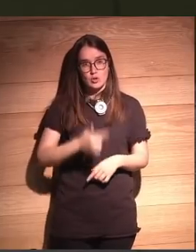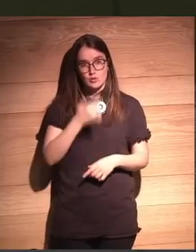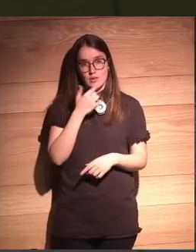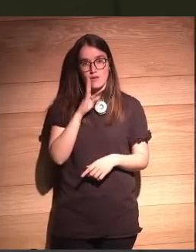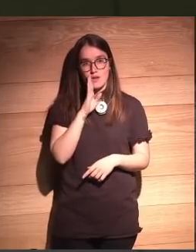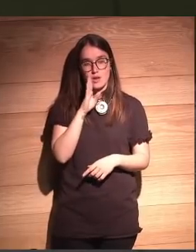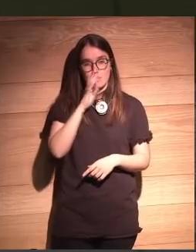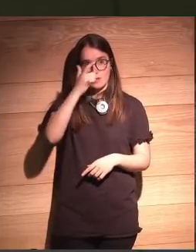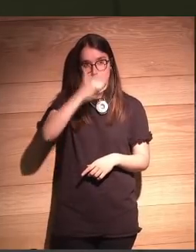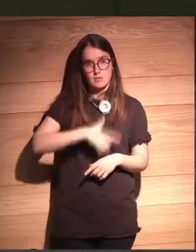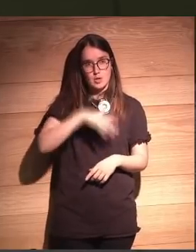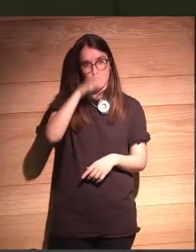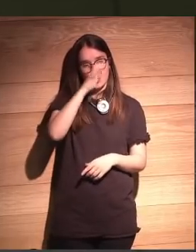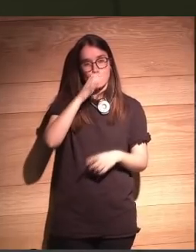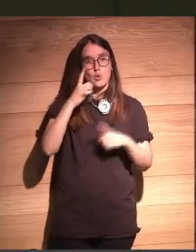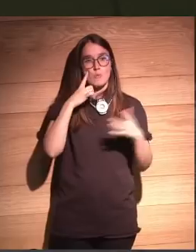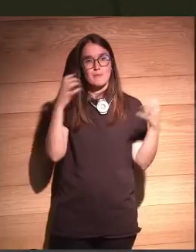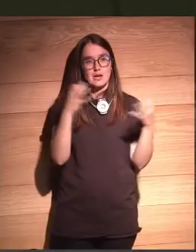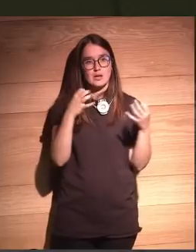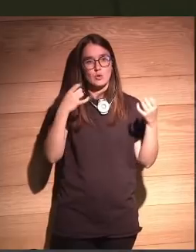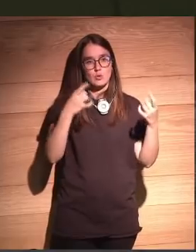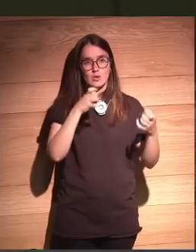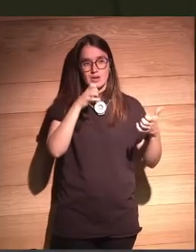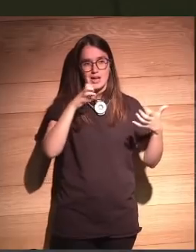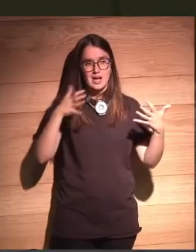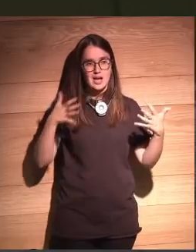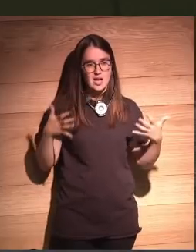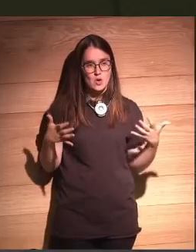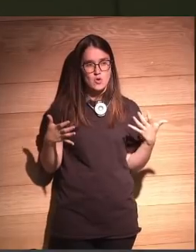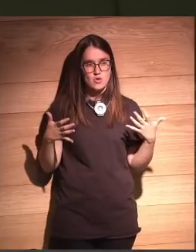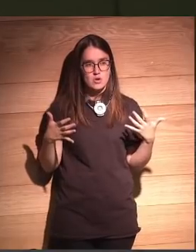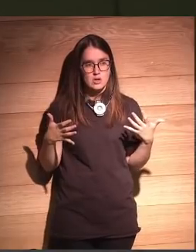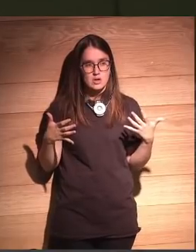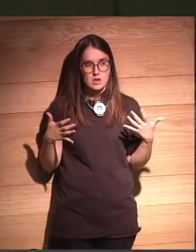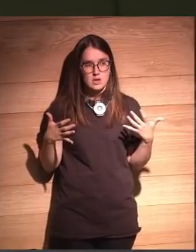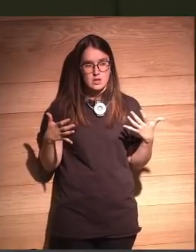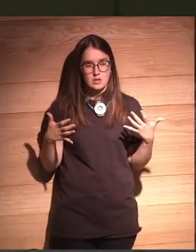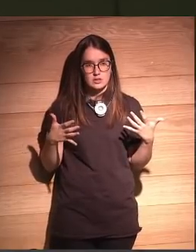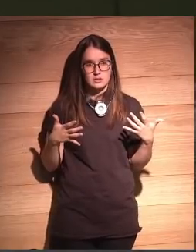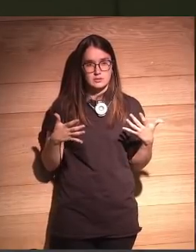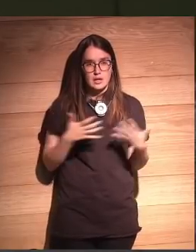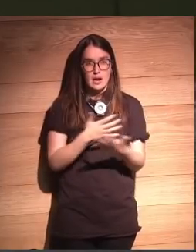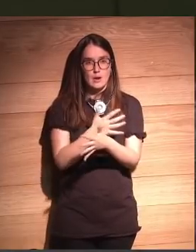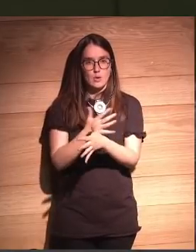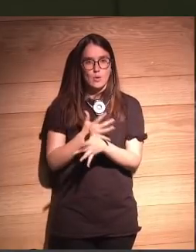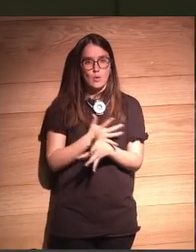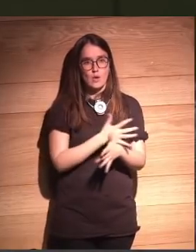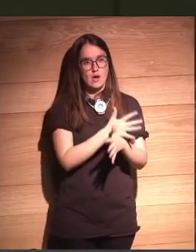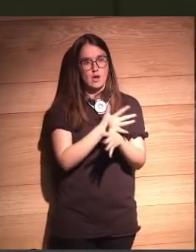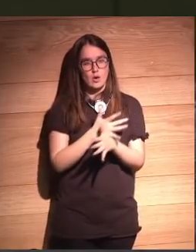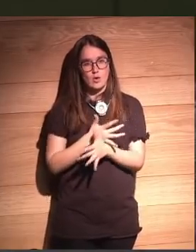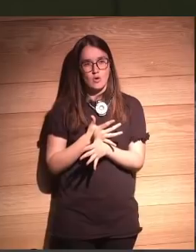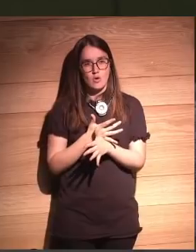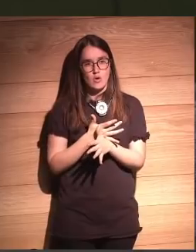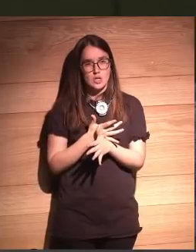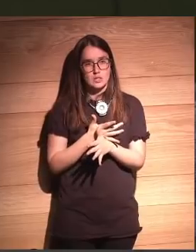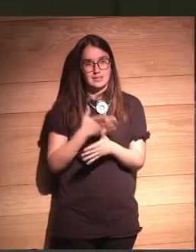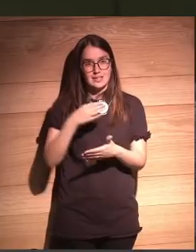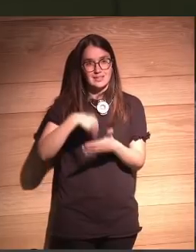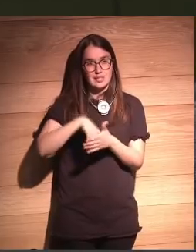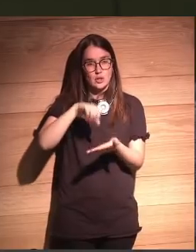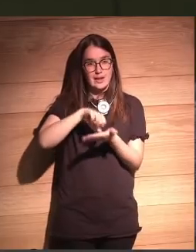antes que para mí uno de los riesgos está en que ahora el juego se está celebrando dentro de la